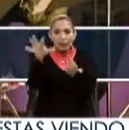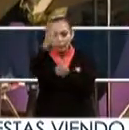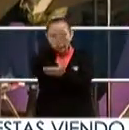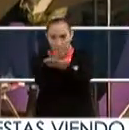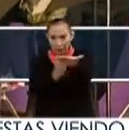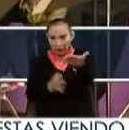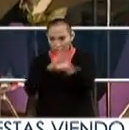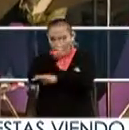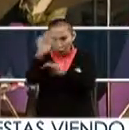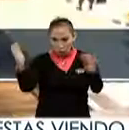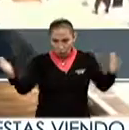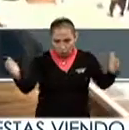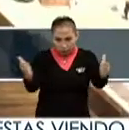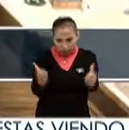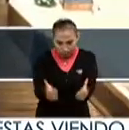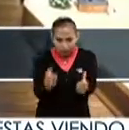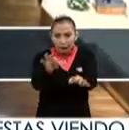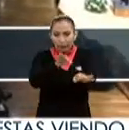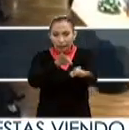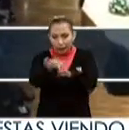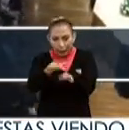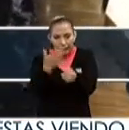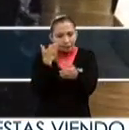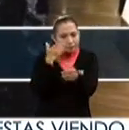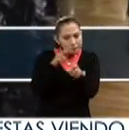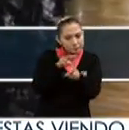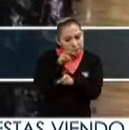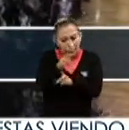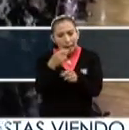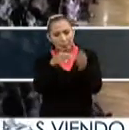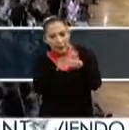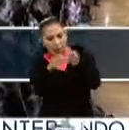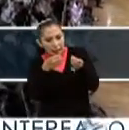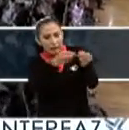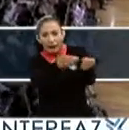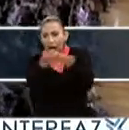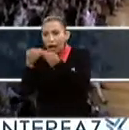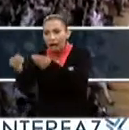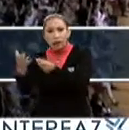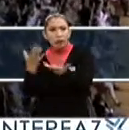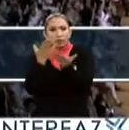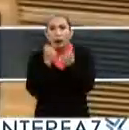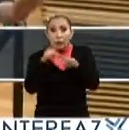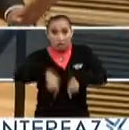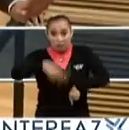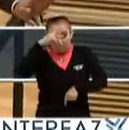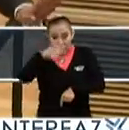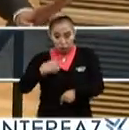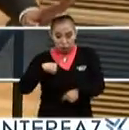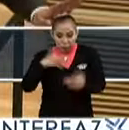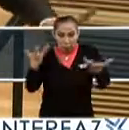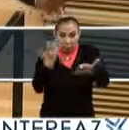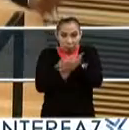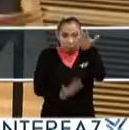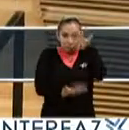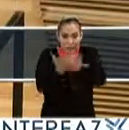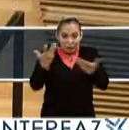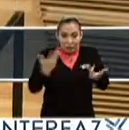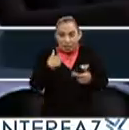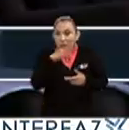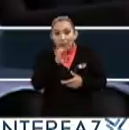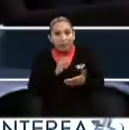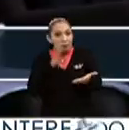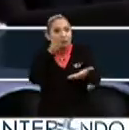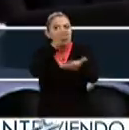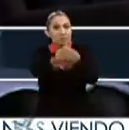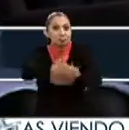punto medio a todos, trabajarlo, darles los materiales, porque pues no existen, en México lo hacemos nosotros. De pronto no podemos